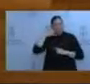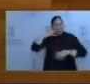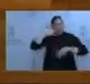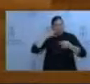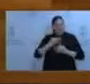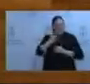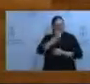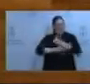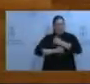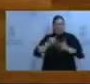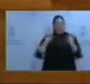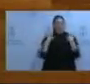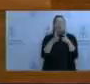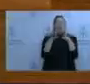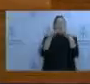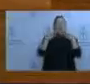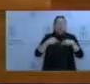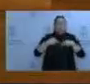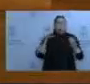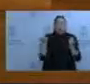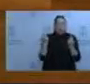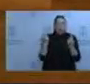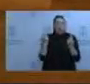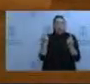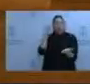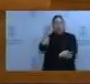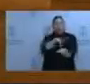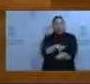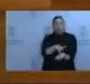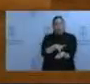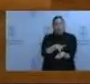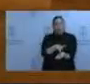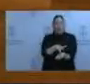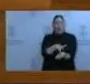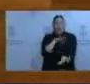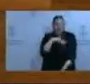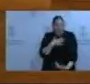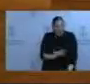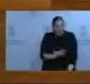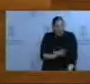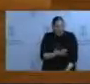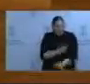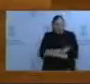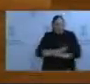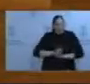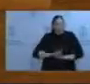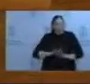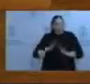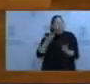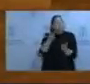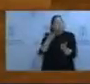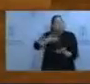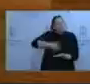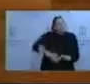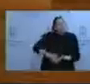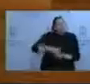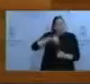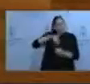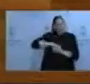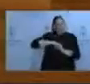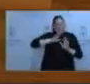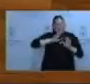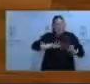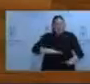que ese sector público tenga a día de hoy. Nada más, yo les pido su voto favorable y